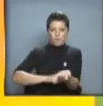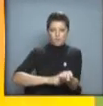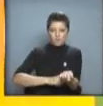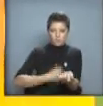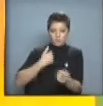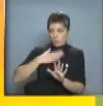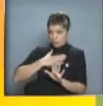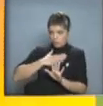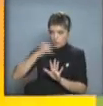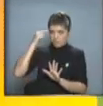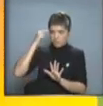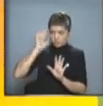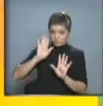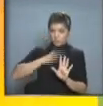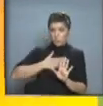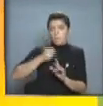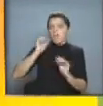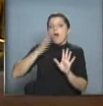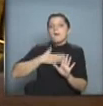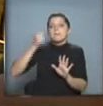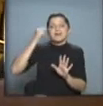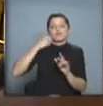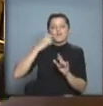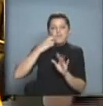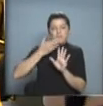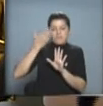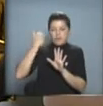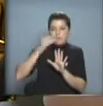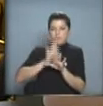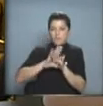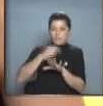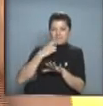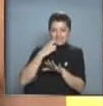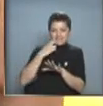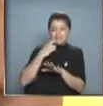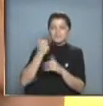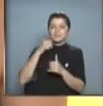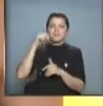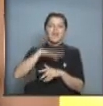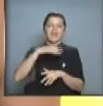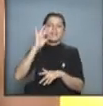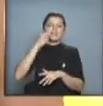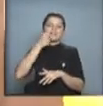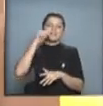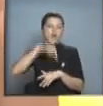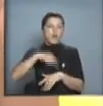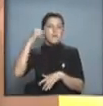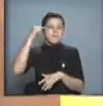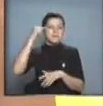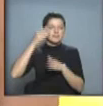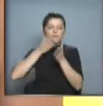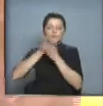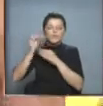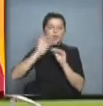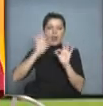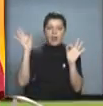yo, anticuada, qué sé yo. El problema, Baiano, es que hoy no hay proyección. En general, más allá del casamiento, hay